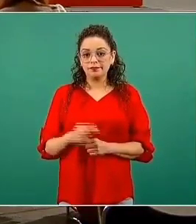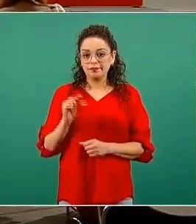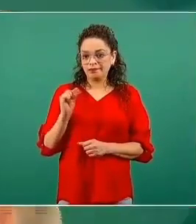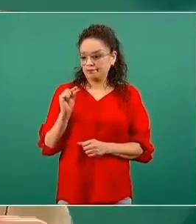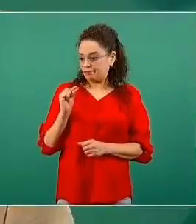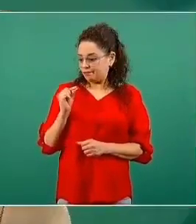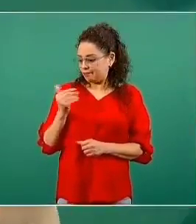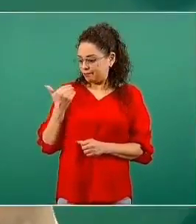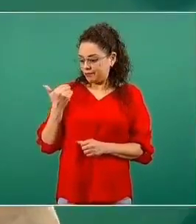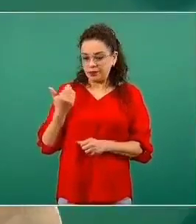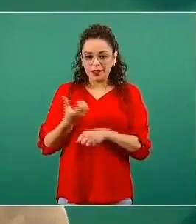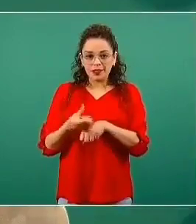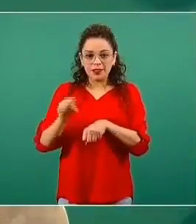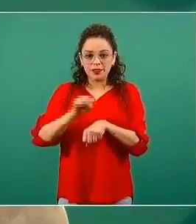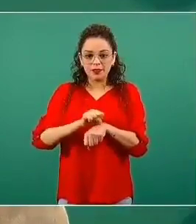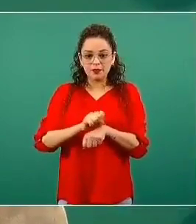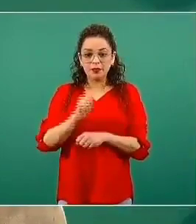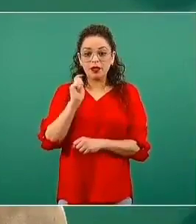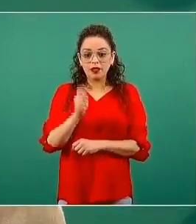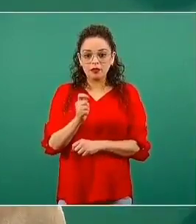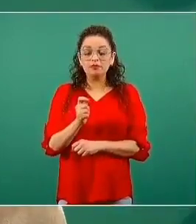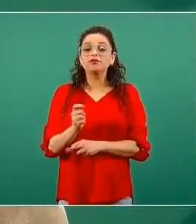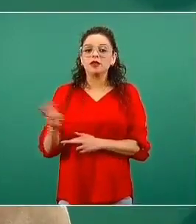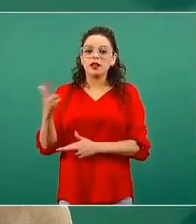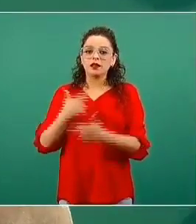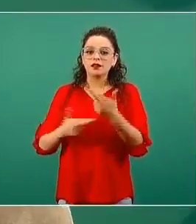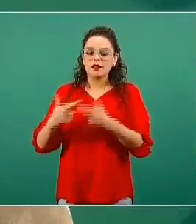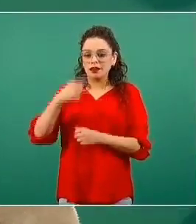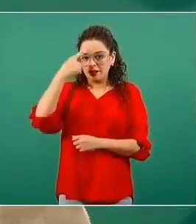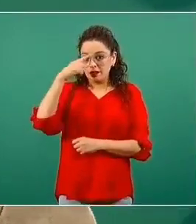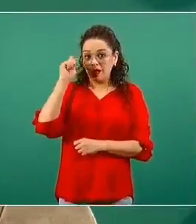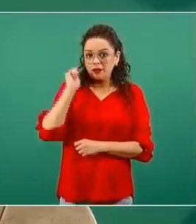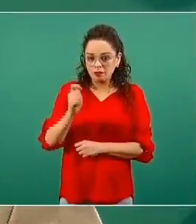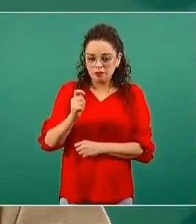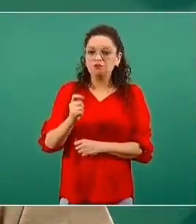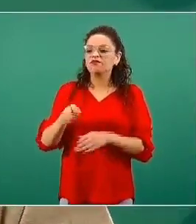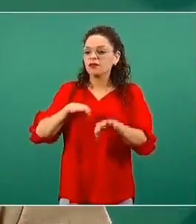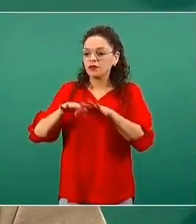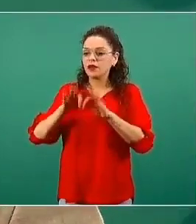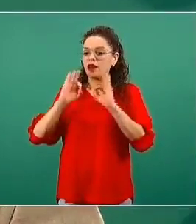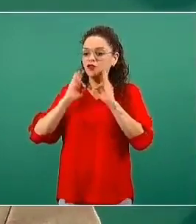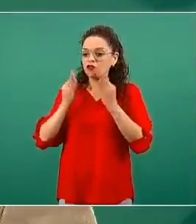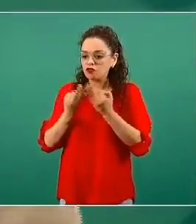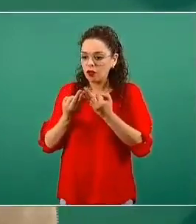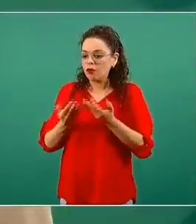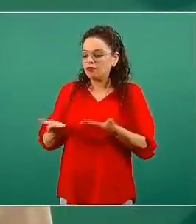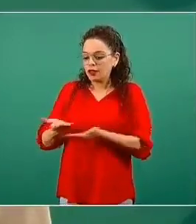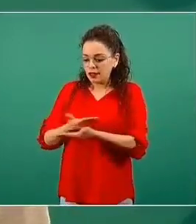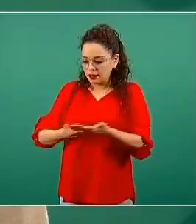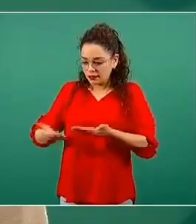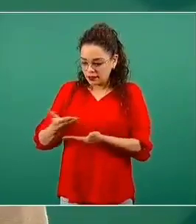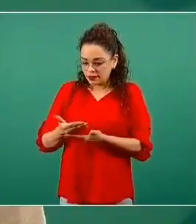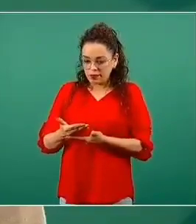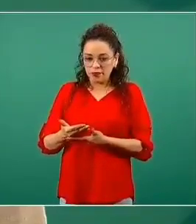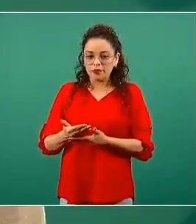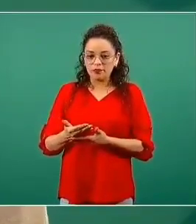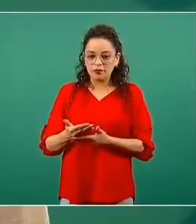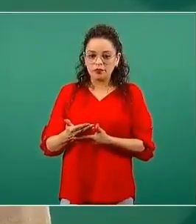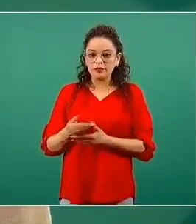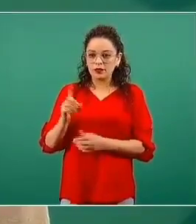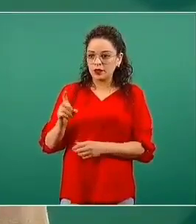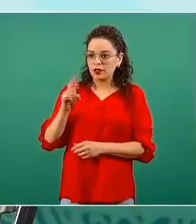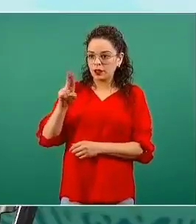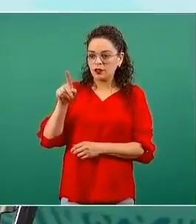recientes estamos reactivando un foro de trabajo y retomo uno de los elementos que mencionó tanto el